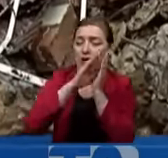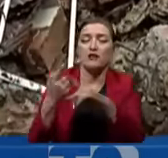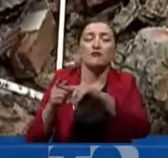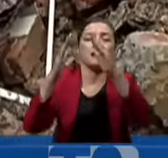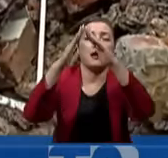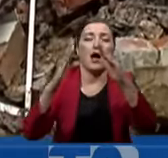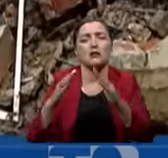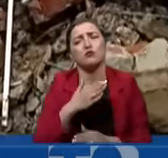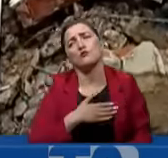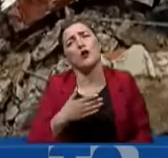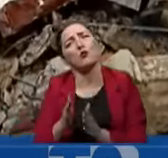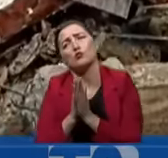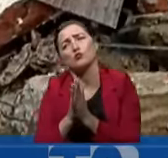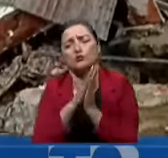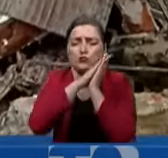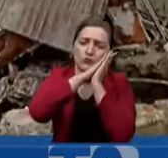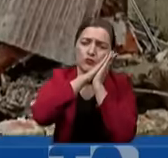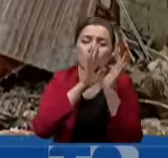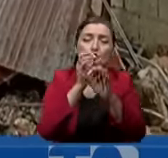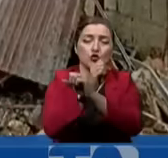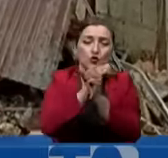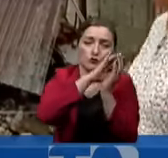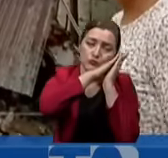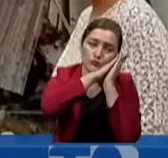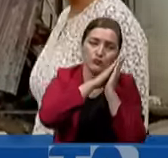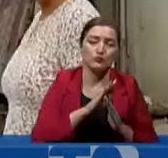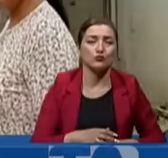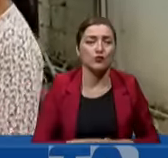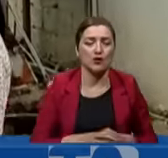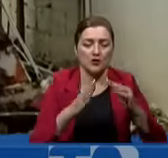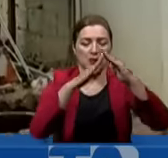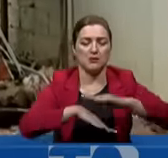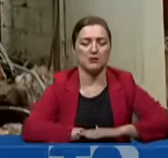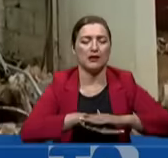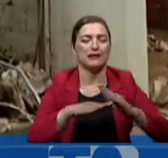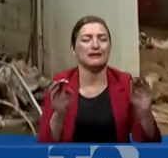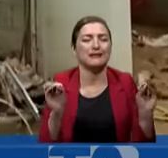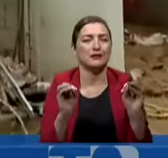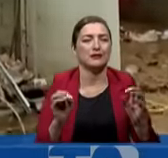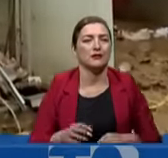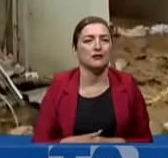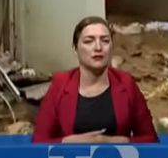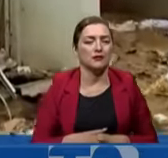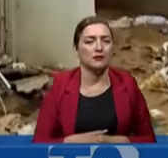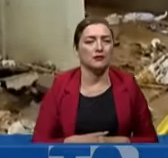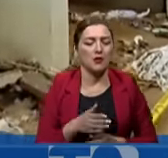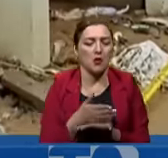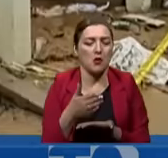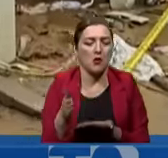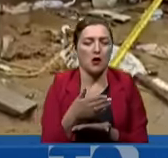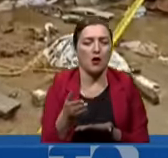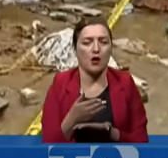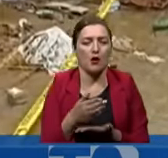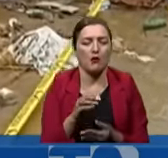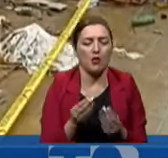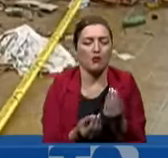casas que nos dieron para pasar la noche, porque no tenemos ni siquiera ni qué hacer, ni qué cocinar un agua